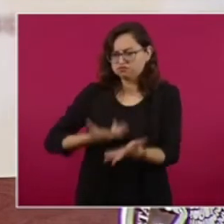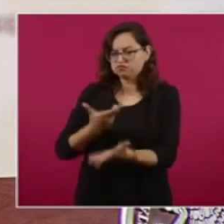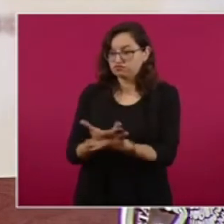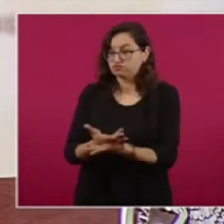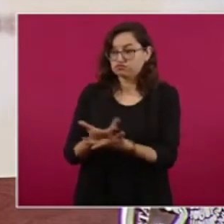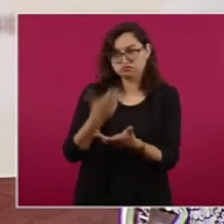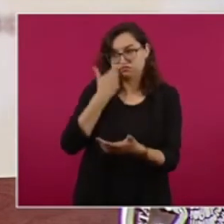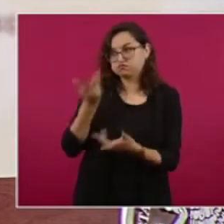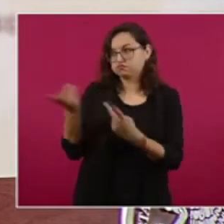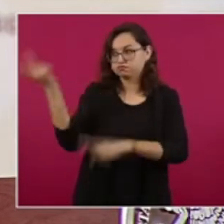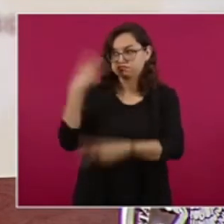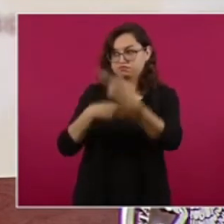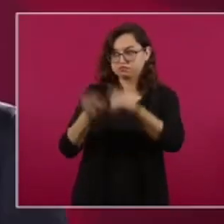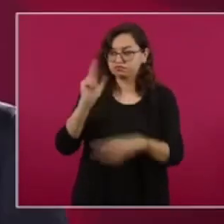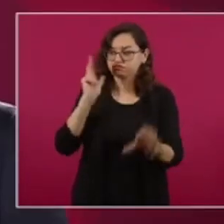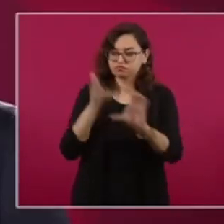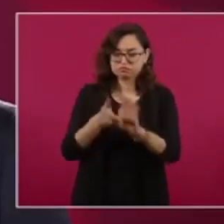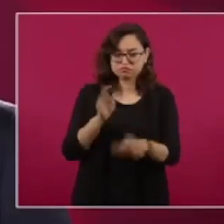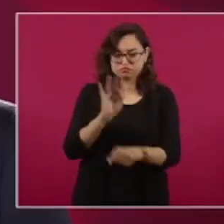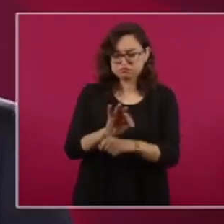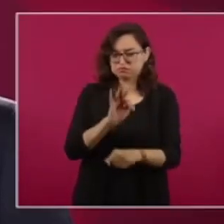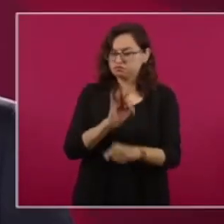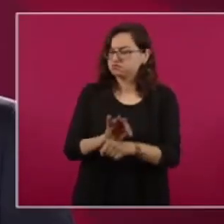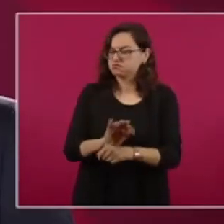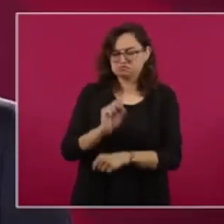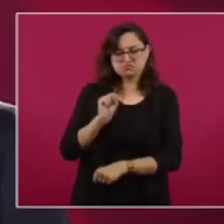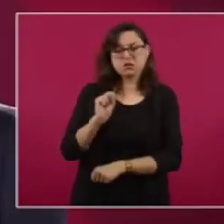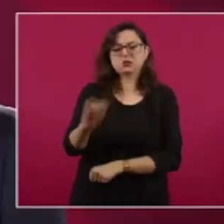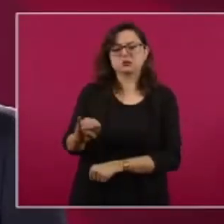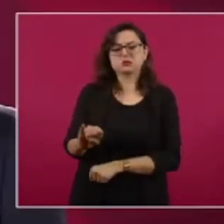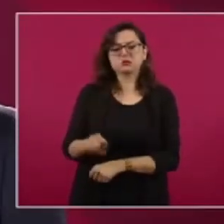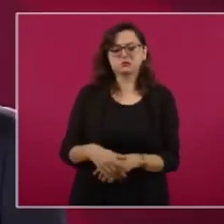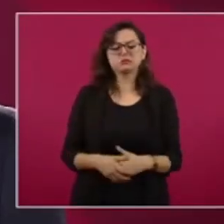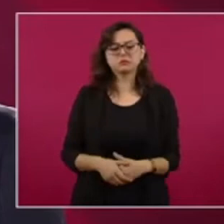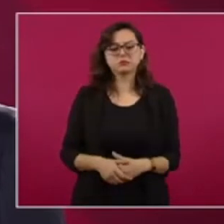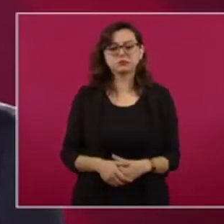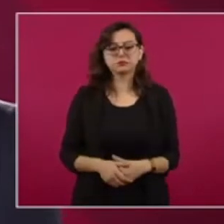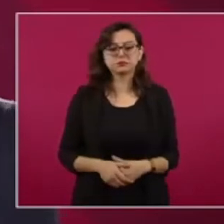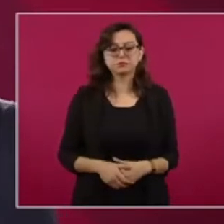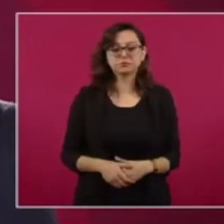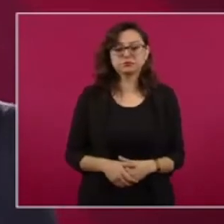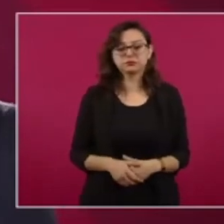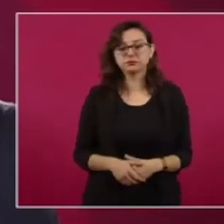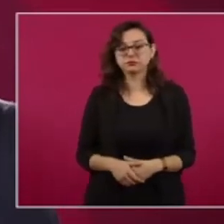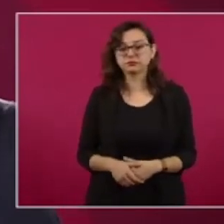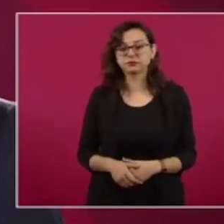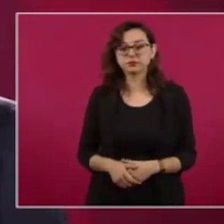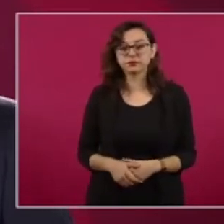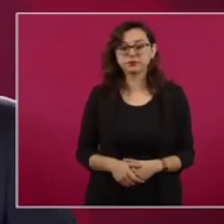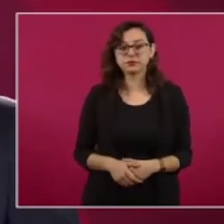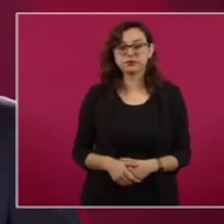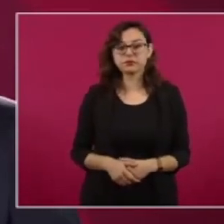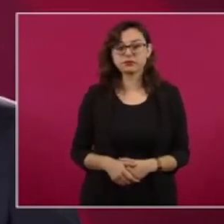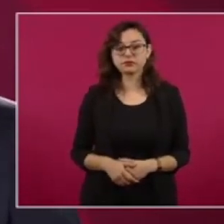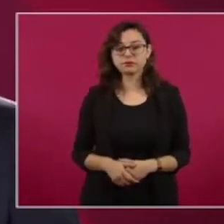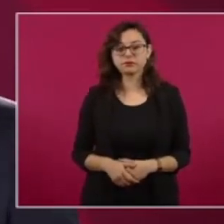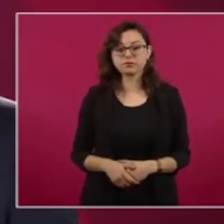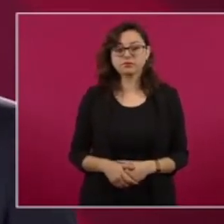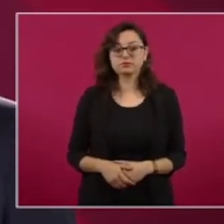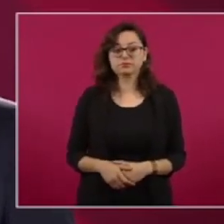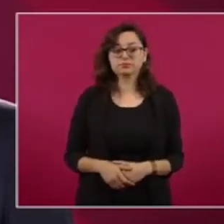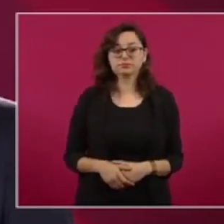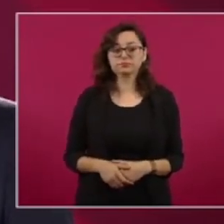asilo y estamos a favor de que se